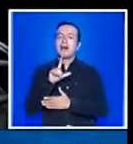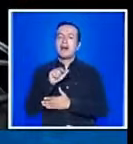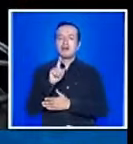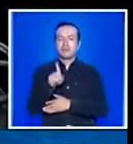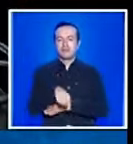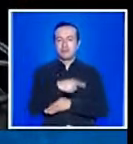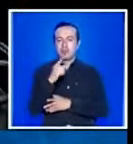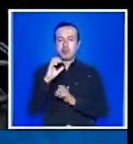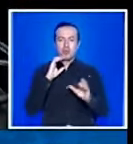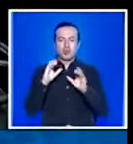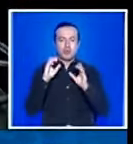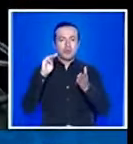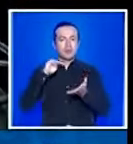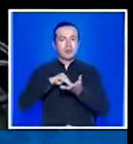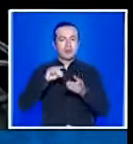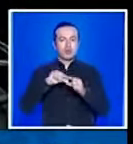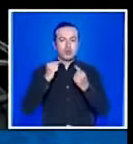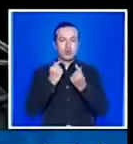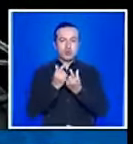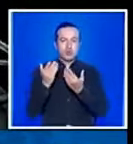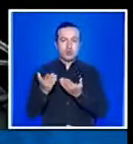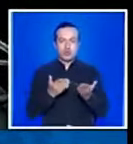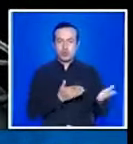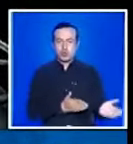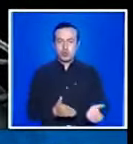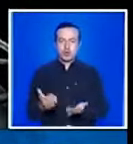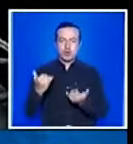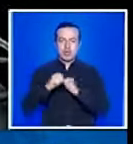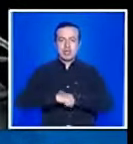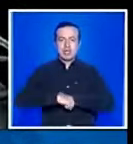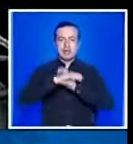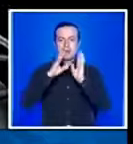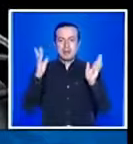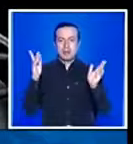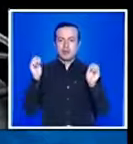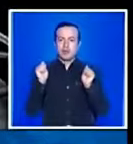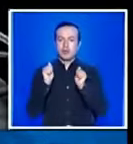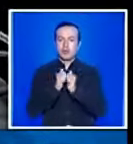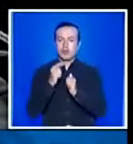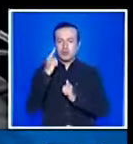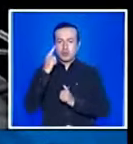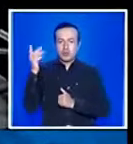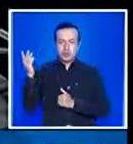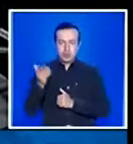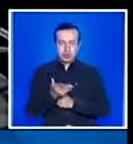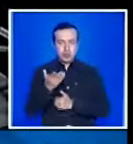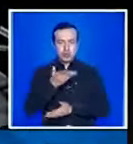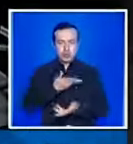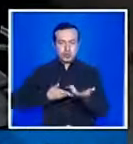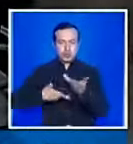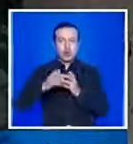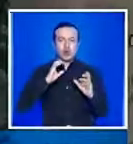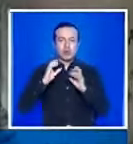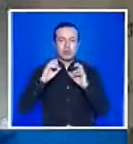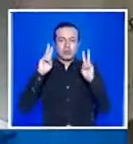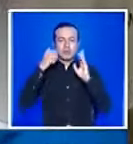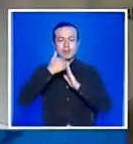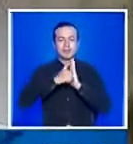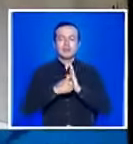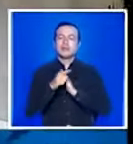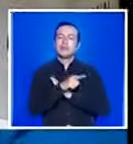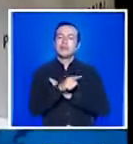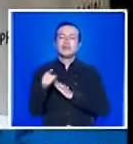con más integrantes de esta delegación que nos acompaña esta mañana. Me paro por acá justamente, venga, para conversar sobre las artesanías. ¿Quién de